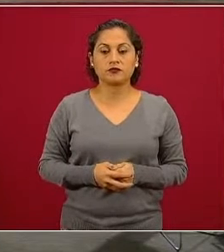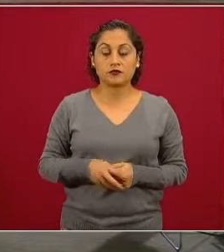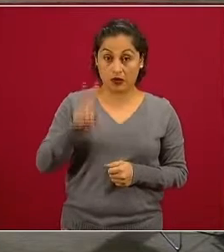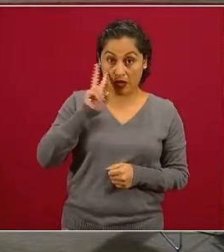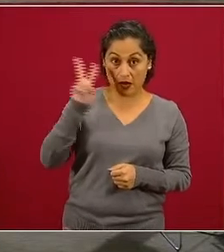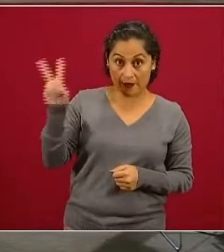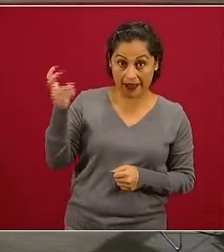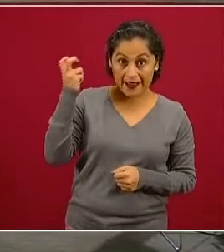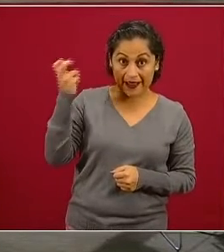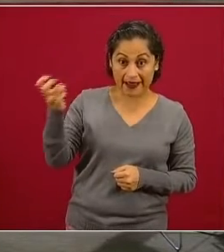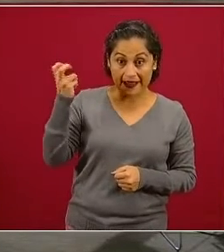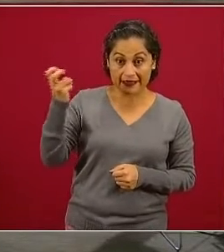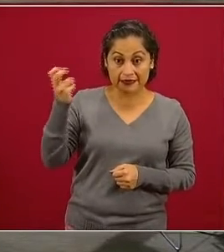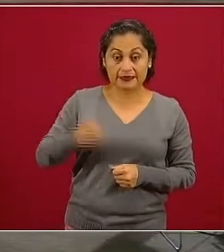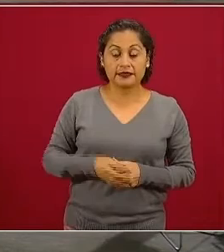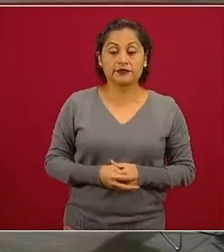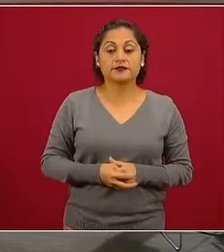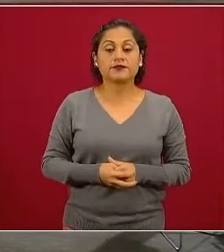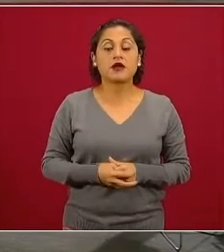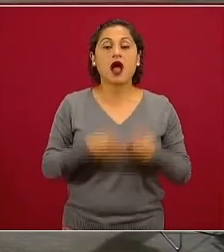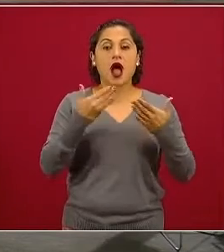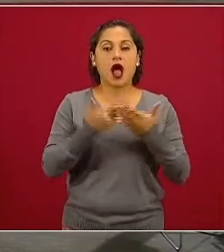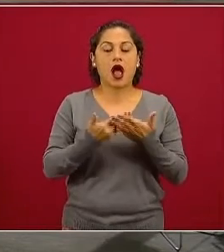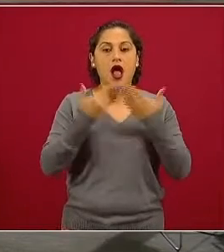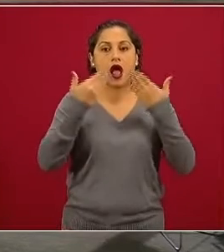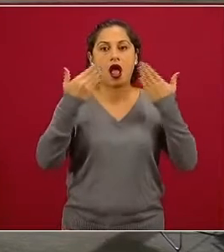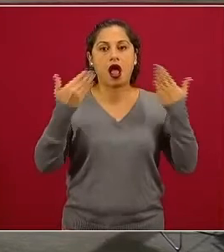el 28% a medidas arbitrarias,